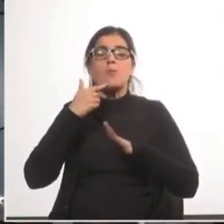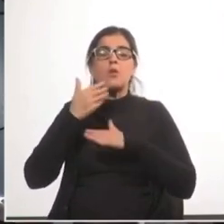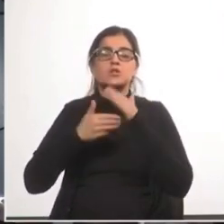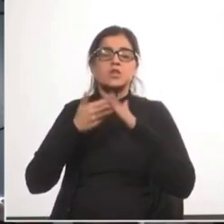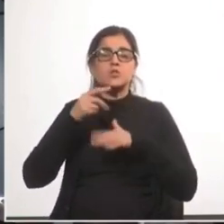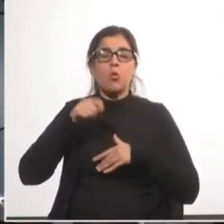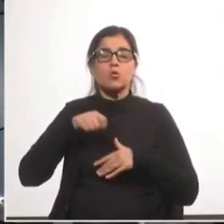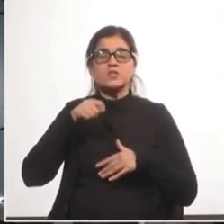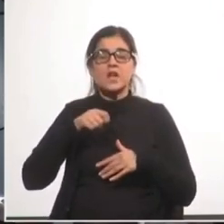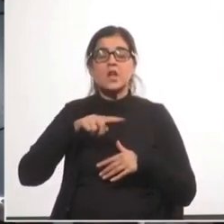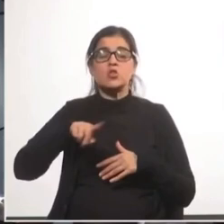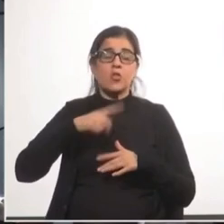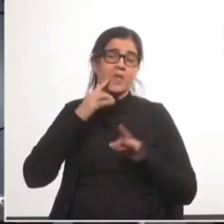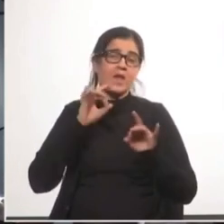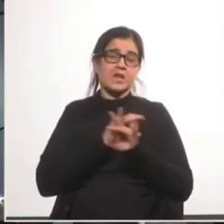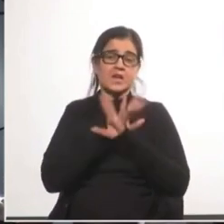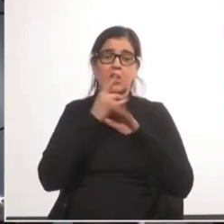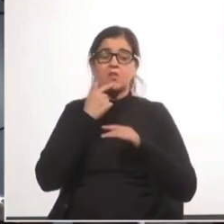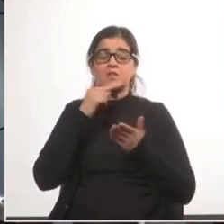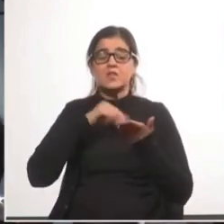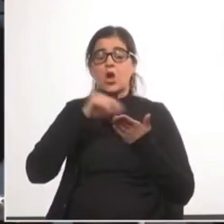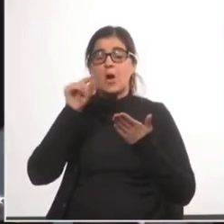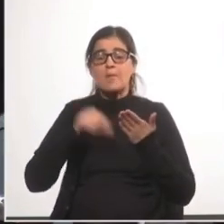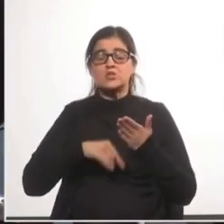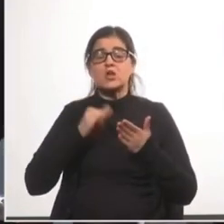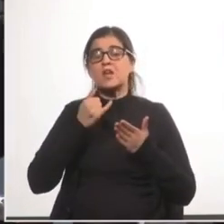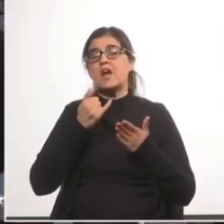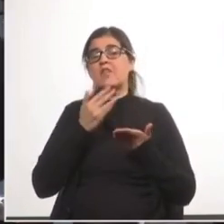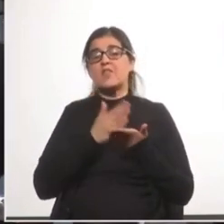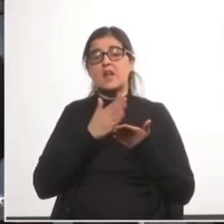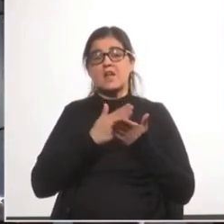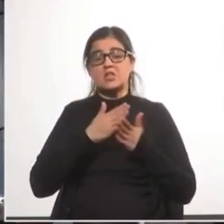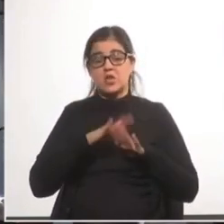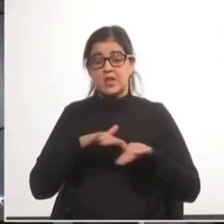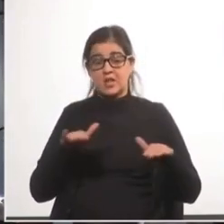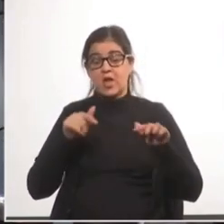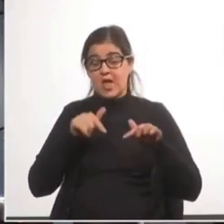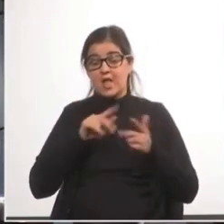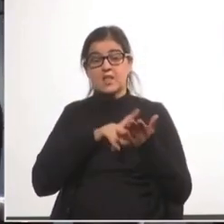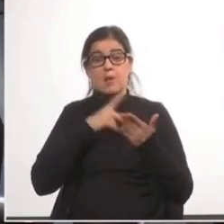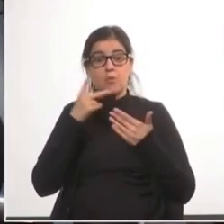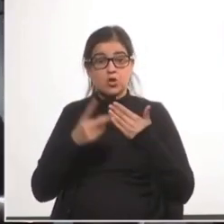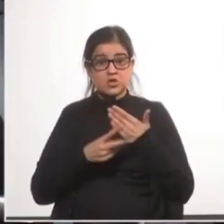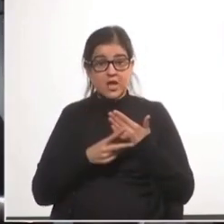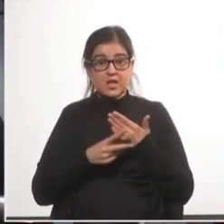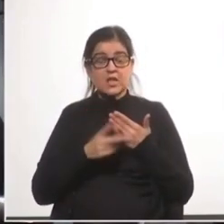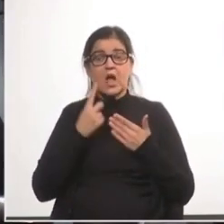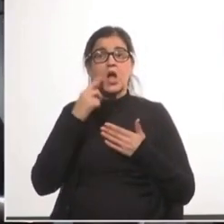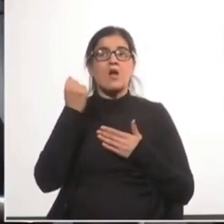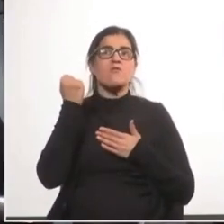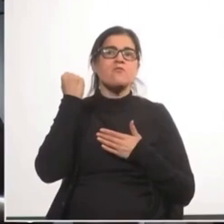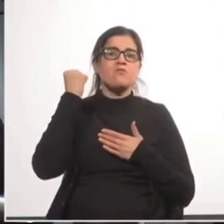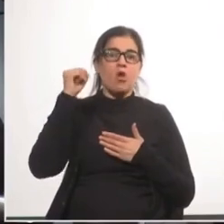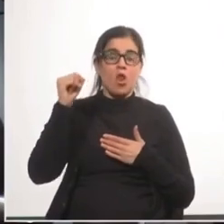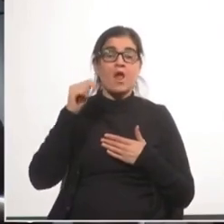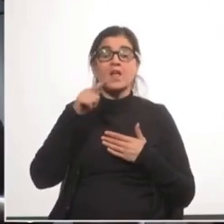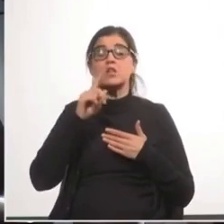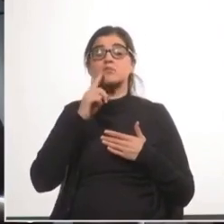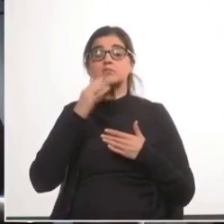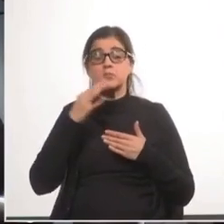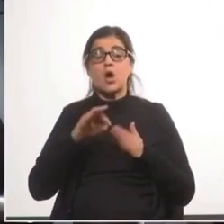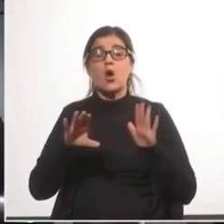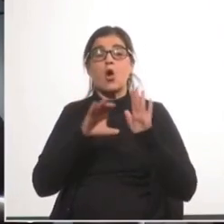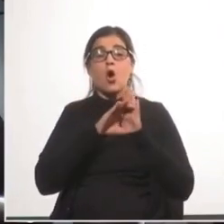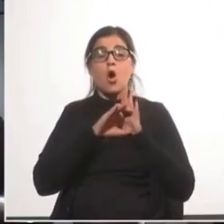judiciales. Claramente lo dice la Convención sobre los Derechos del Niño, que este proyecto viola. Y el Código de